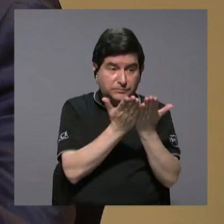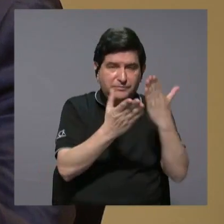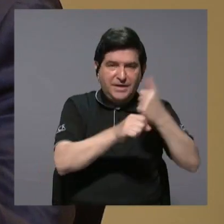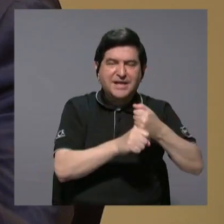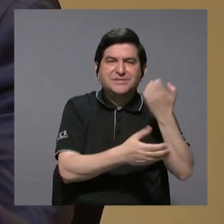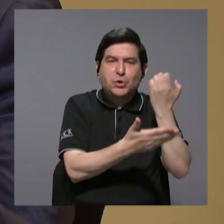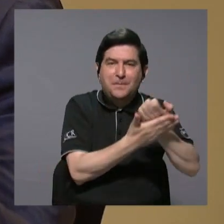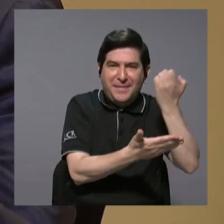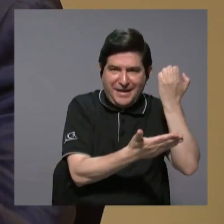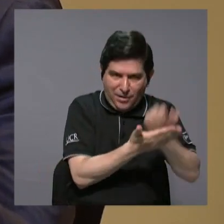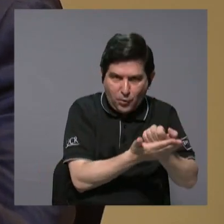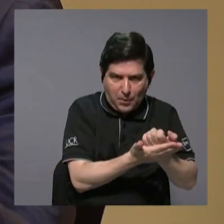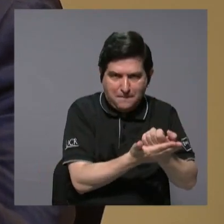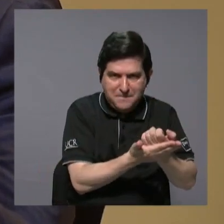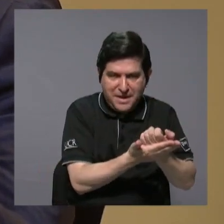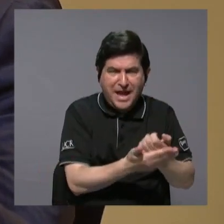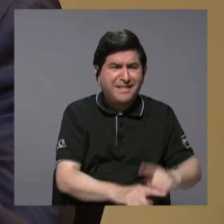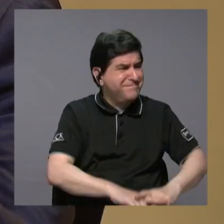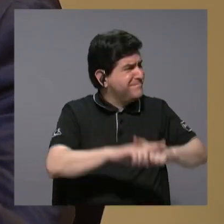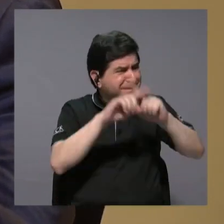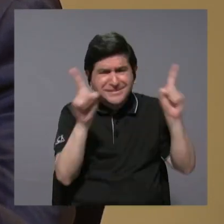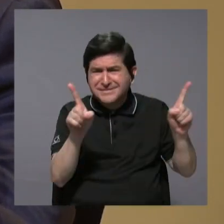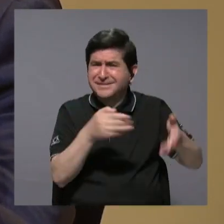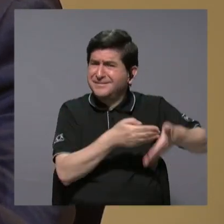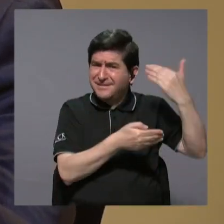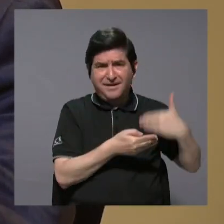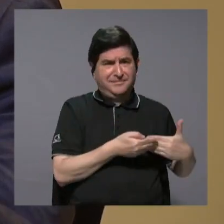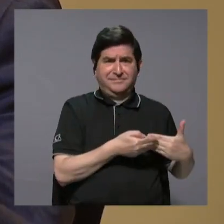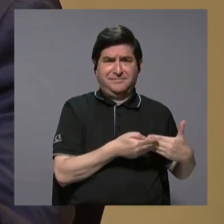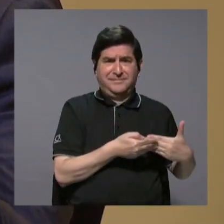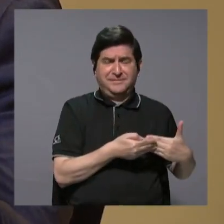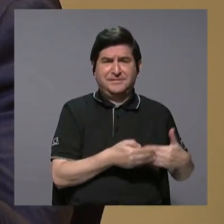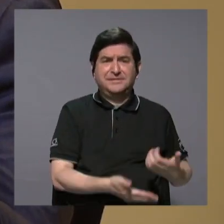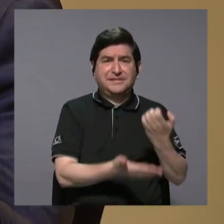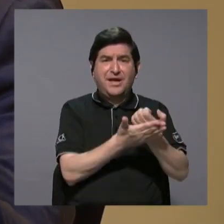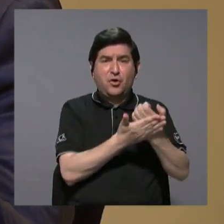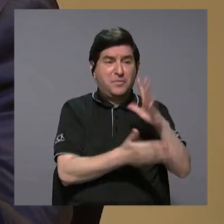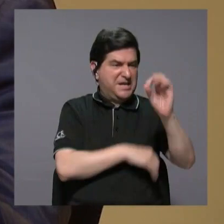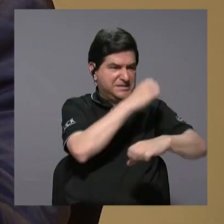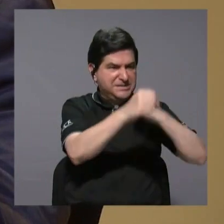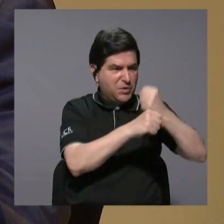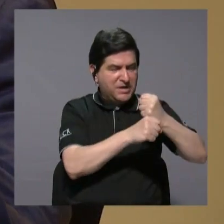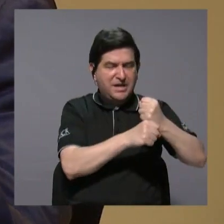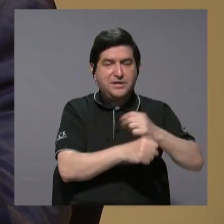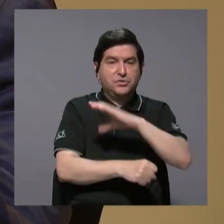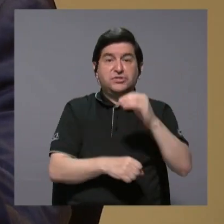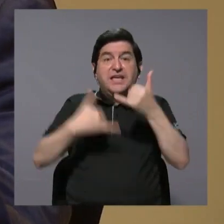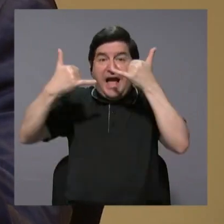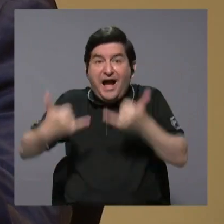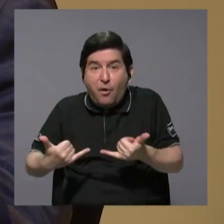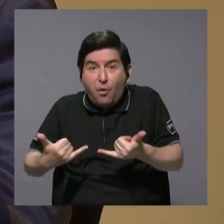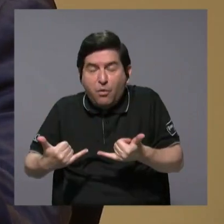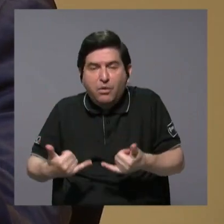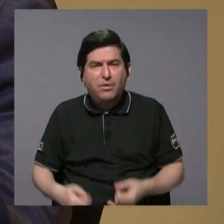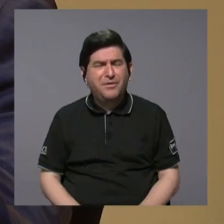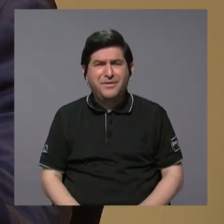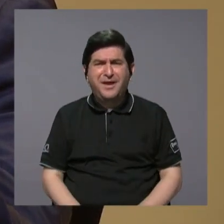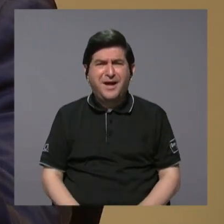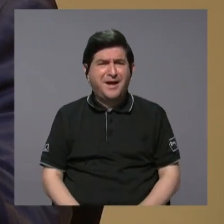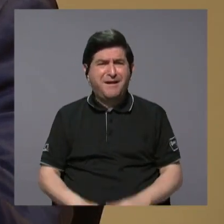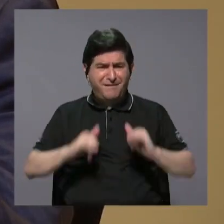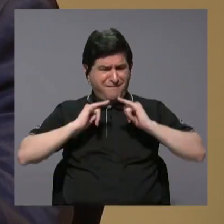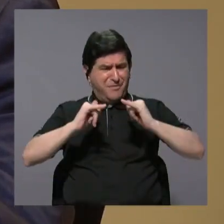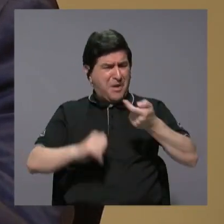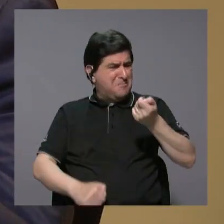una economía que era diferente. La economía de hace 50 años y la economía de hoy tienen muy pocas cosas en